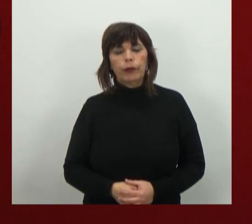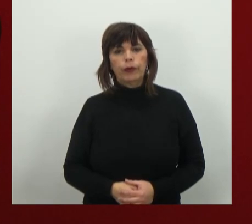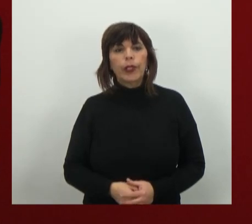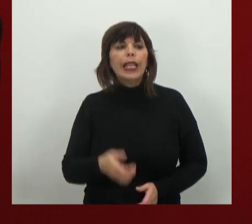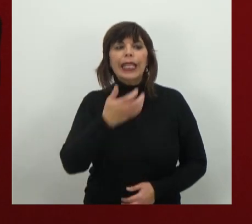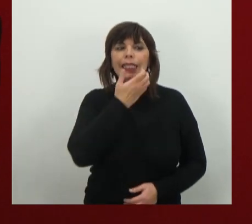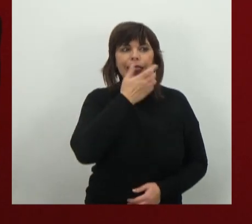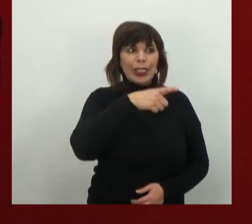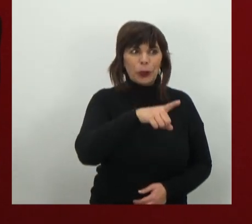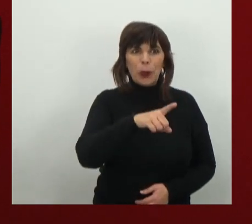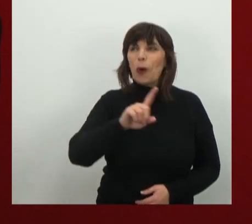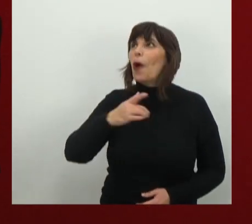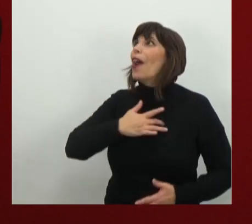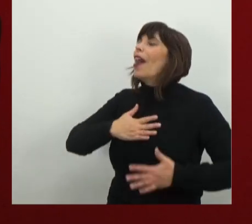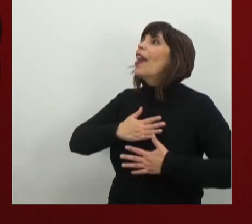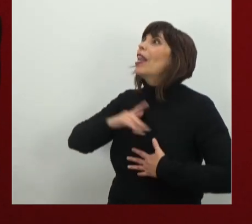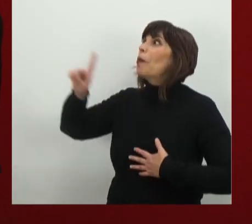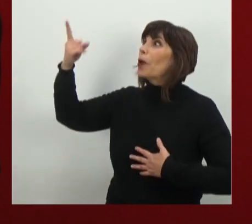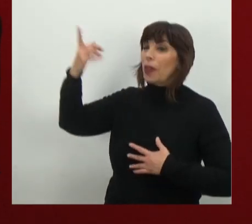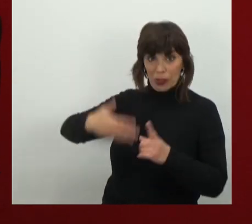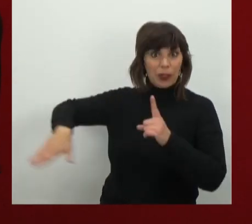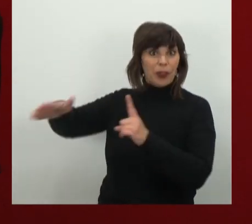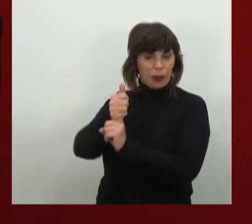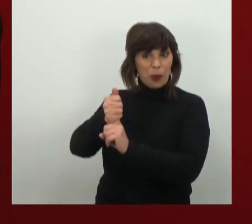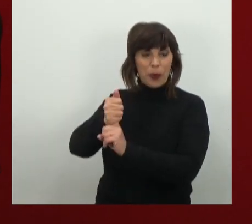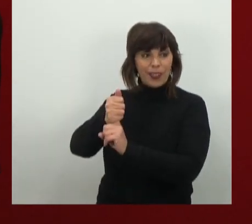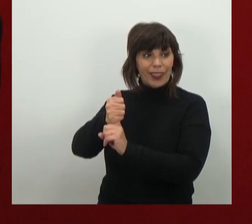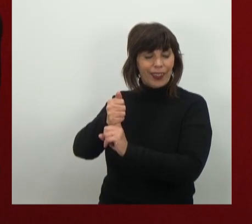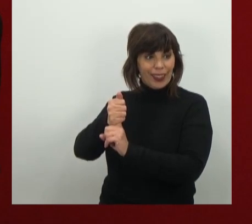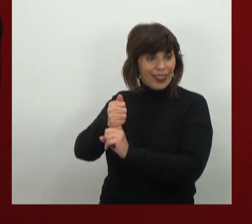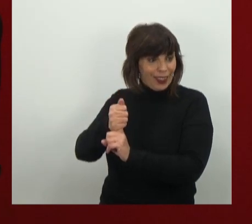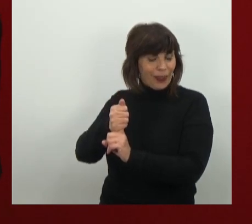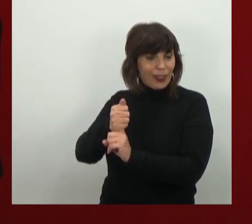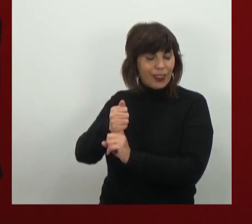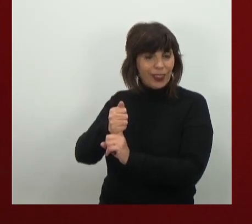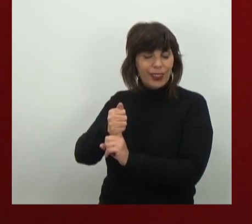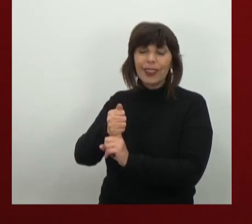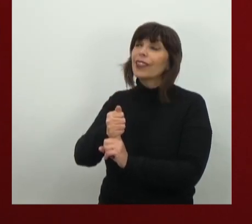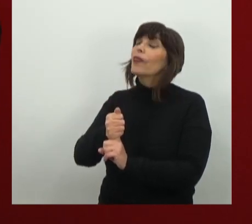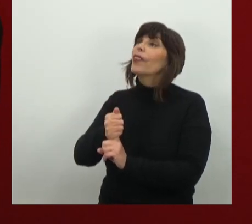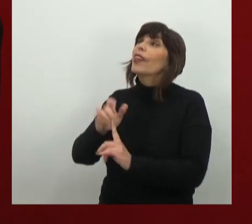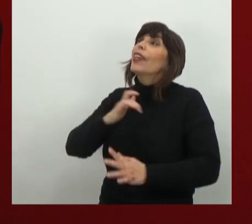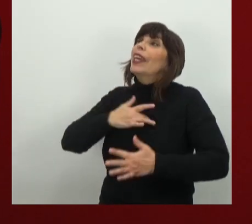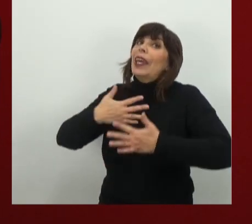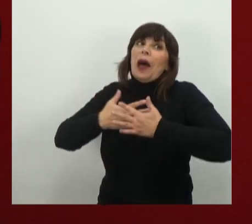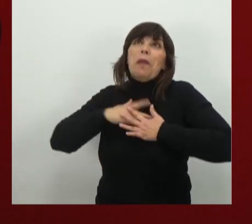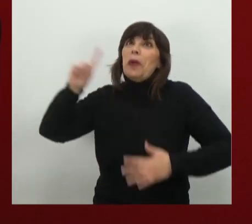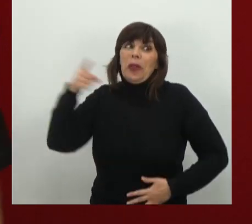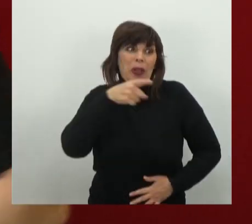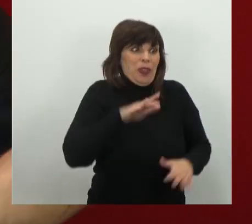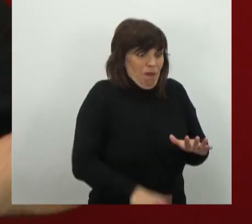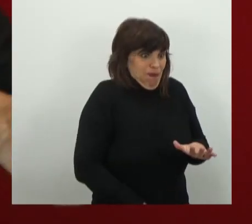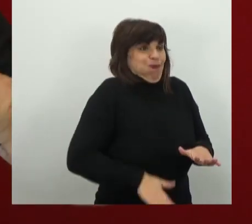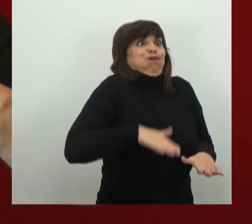Dios hacia tu propia persona, el amor de Dios entonces te llena tanto